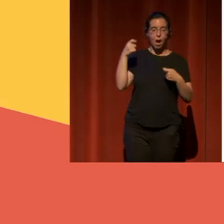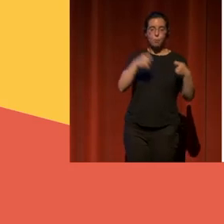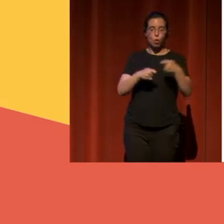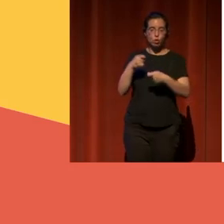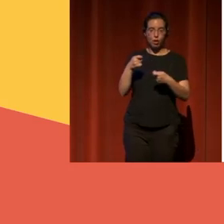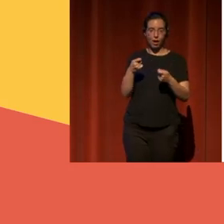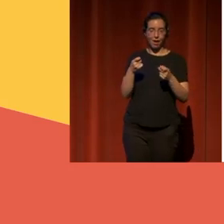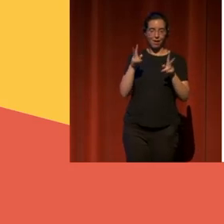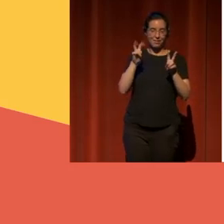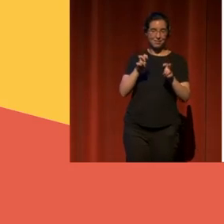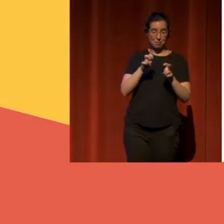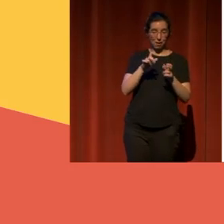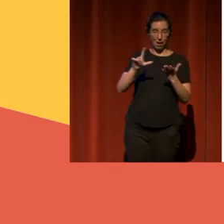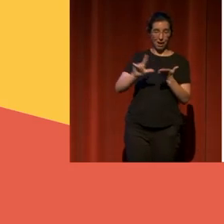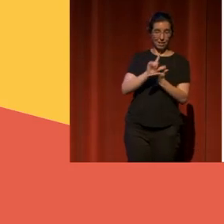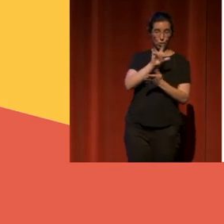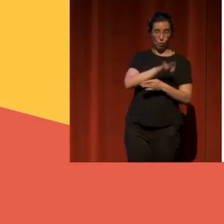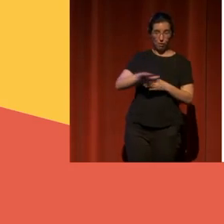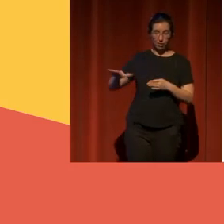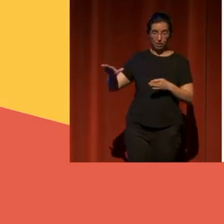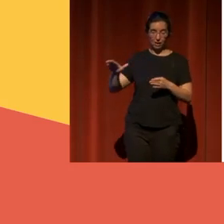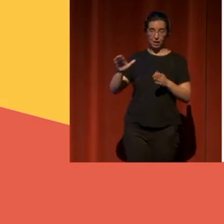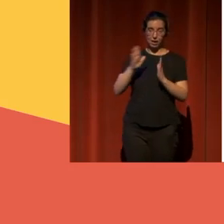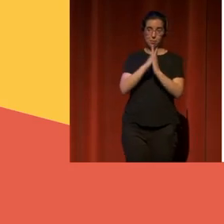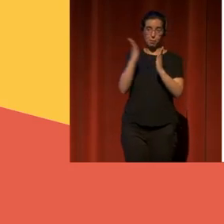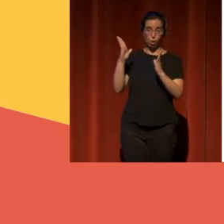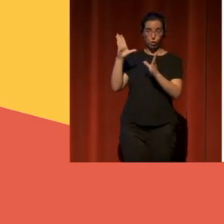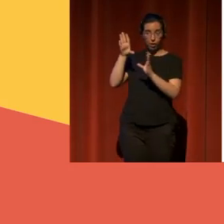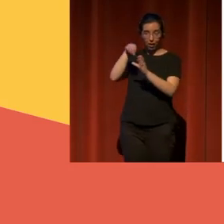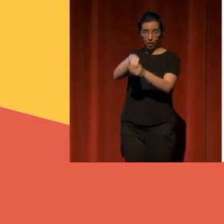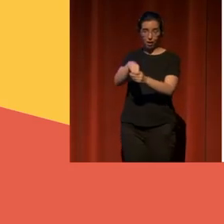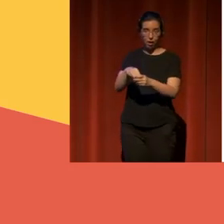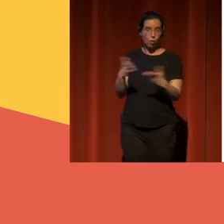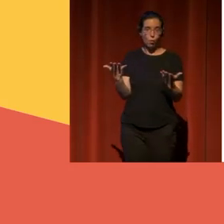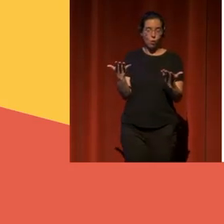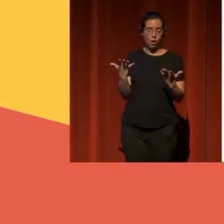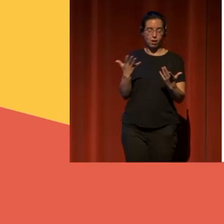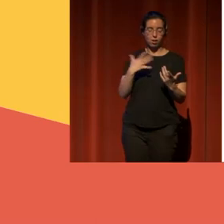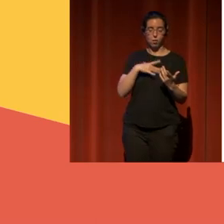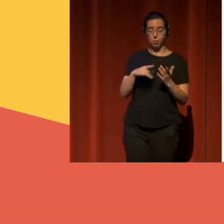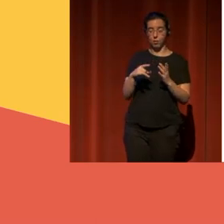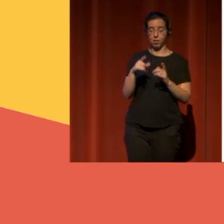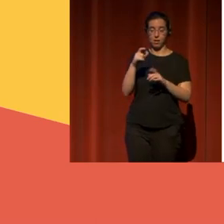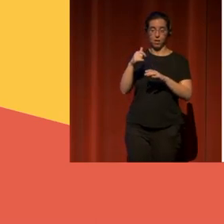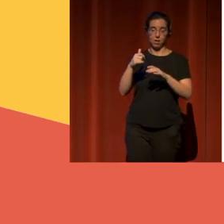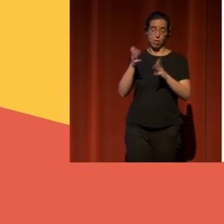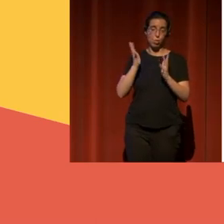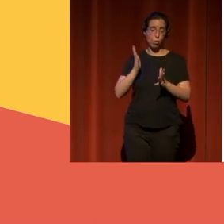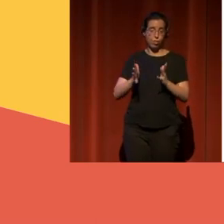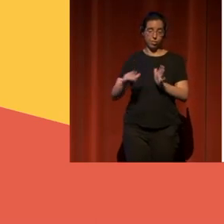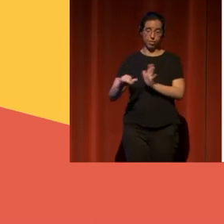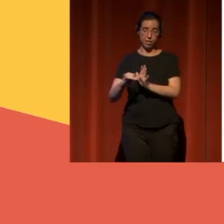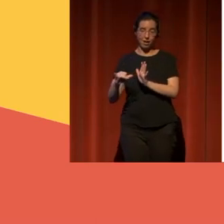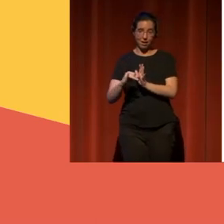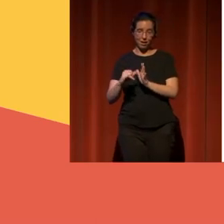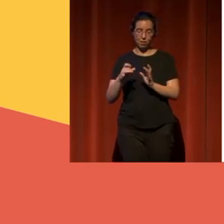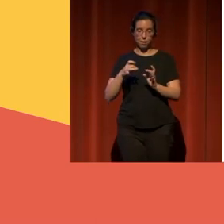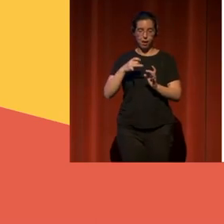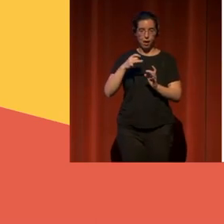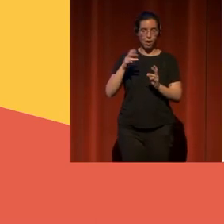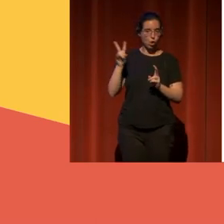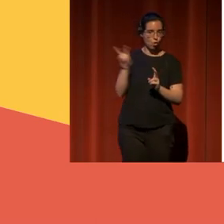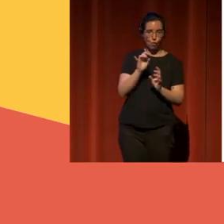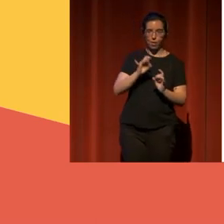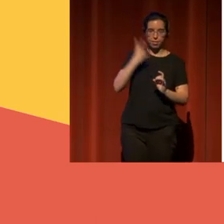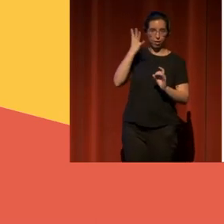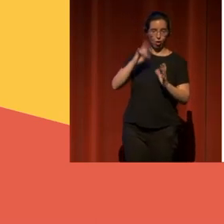de la literatura infantil a los fondos de las bibliotecas? Bueno, por un lado, el acercamiento ciudadano a una interesante innovación tecnológica,